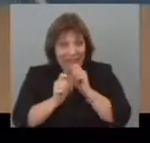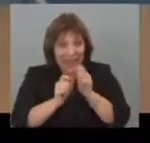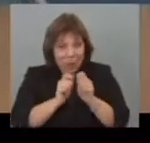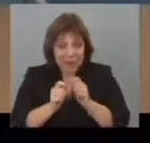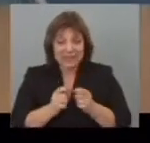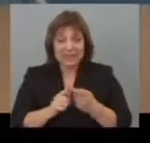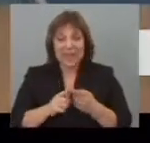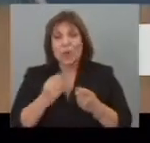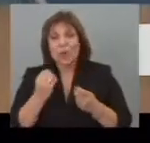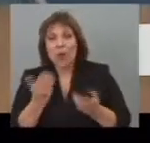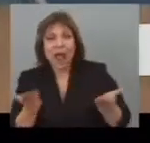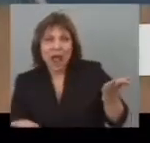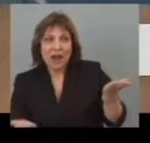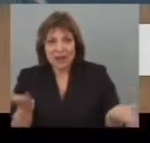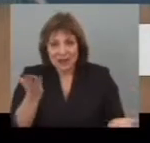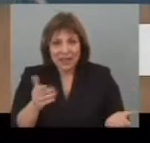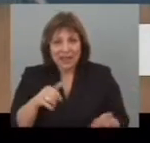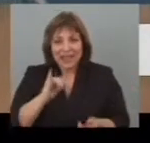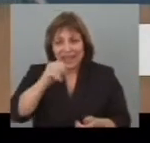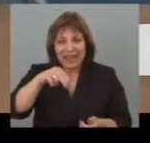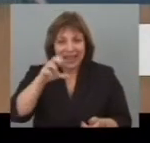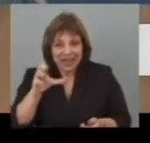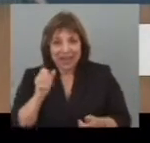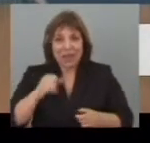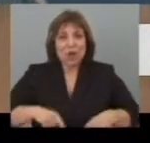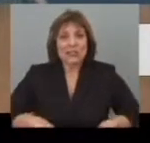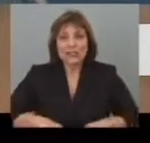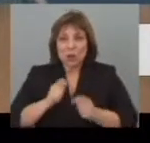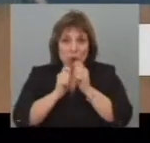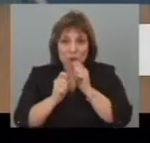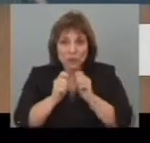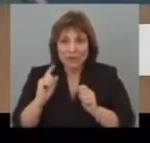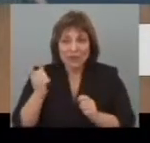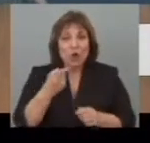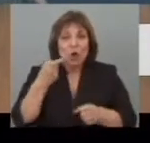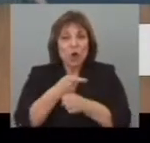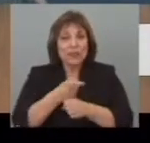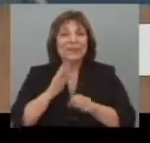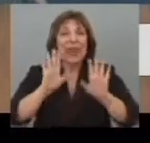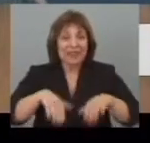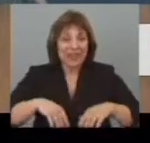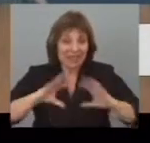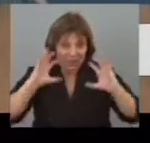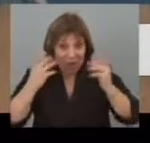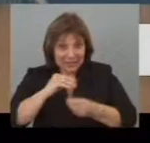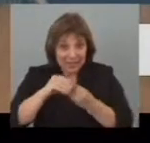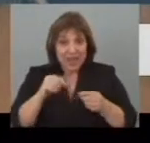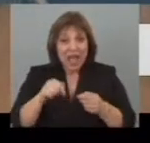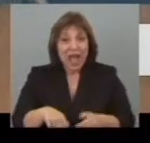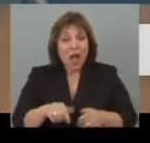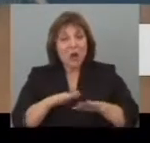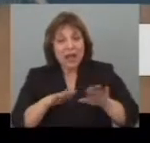de prevalencia que hoy está desarrollando el INE junto al Consejo Nacional Consultivo de Lucha contra la Violencia Doméstica, si está en la etapa de